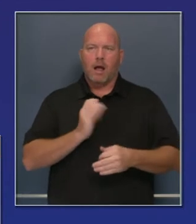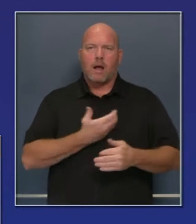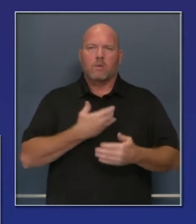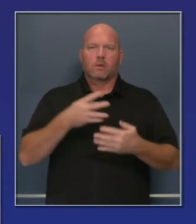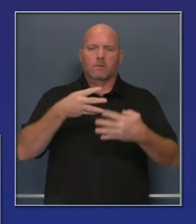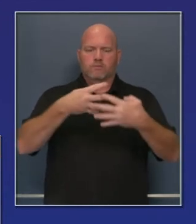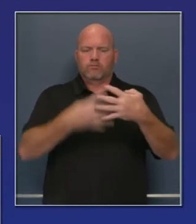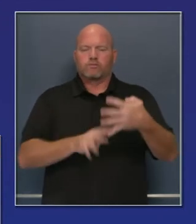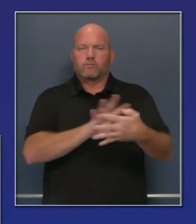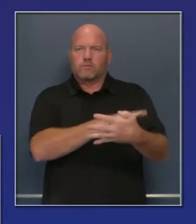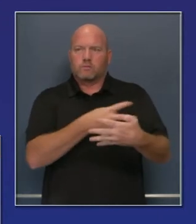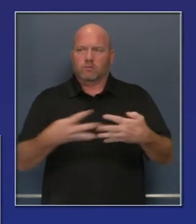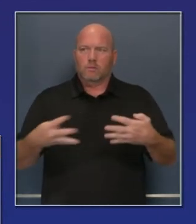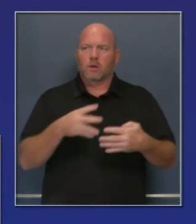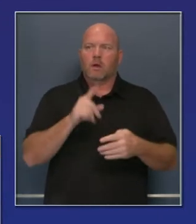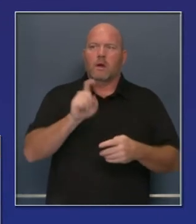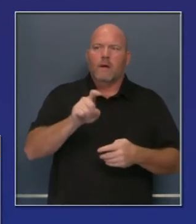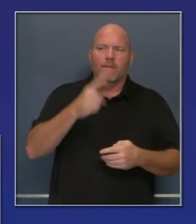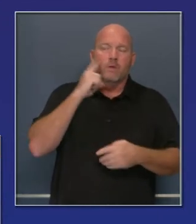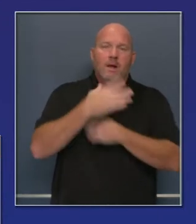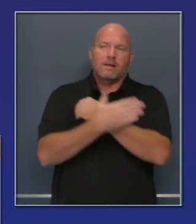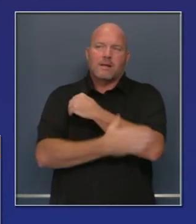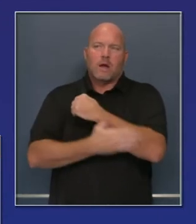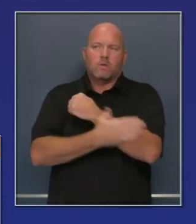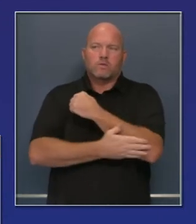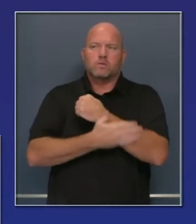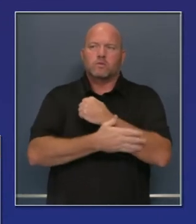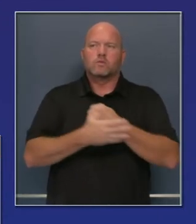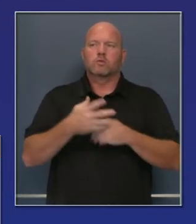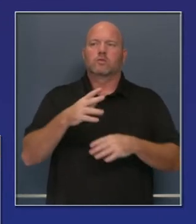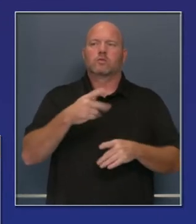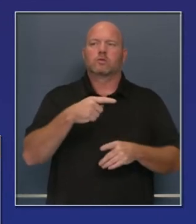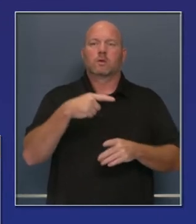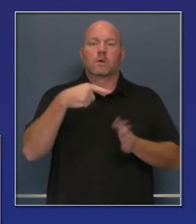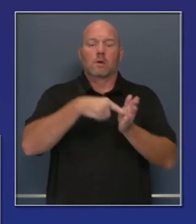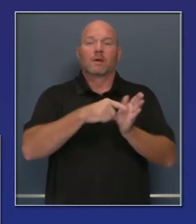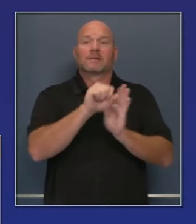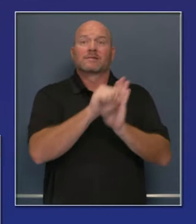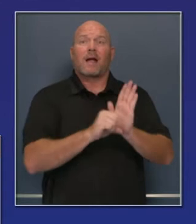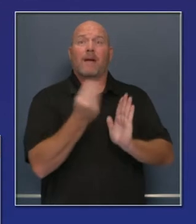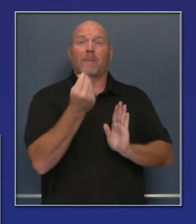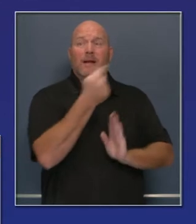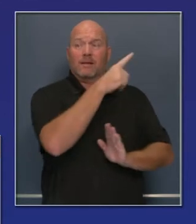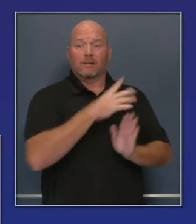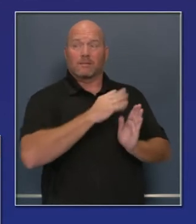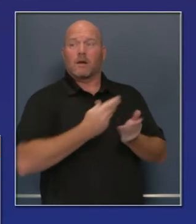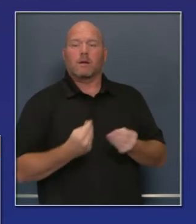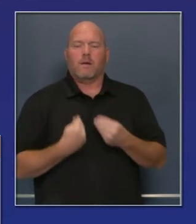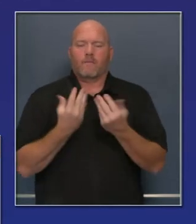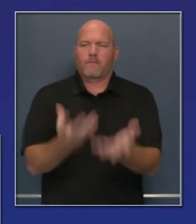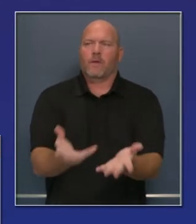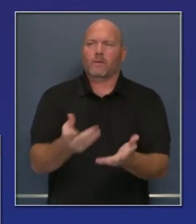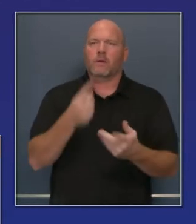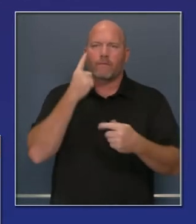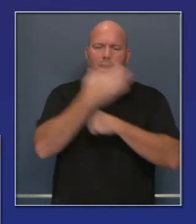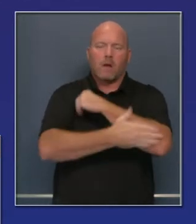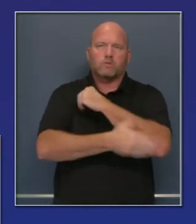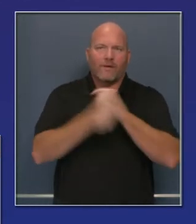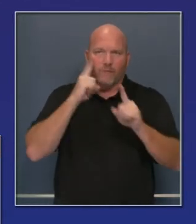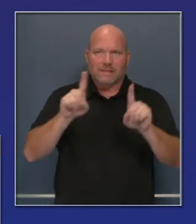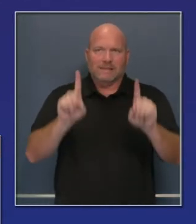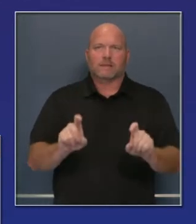nuestra herramienta para medir en condados para que usen los condados fondos proporcionados a ellos para hacer